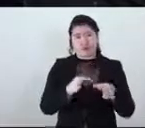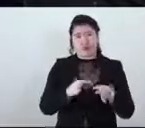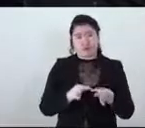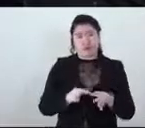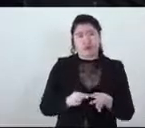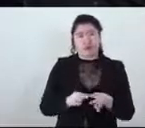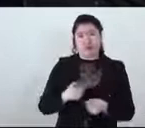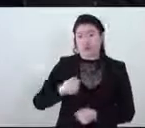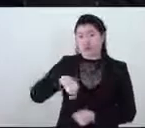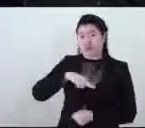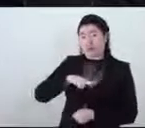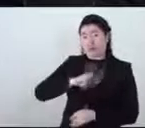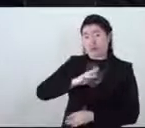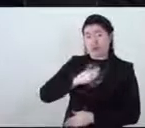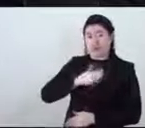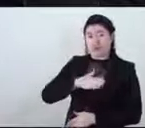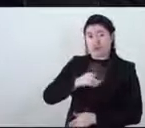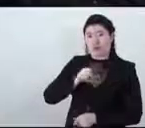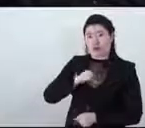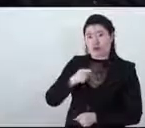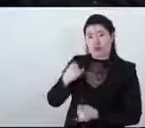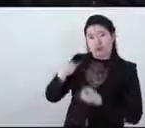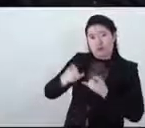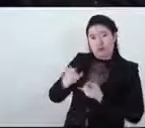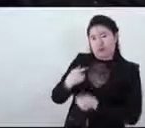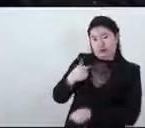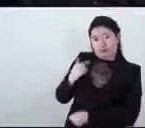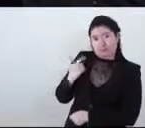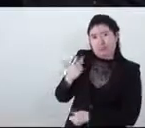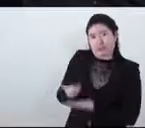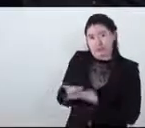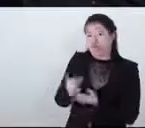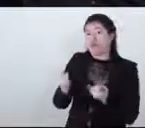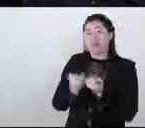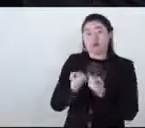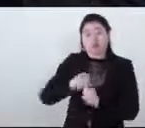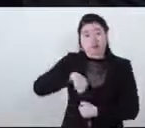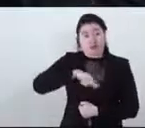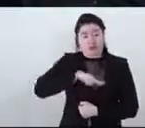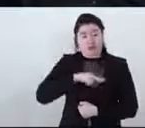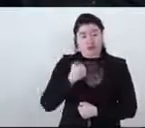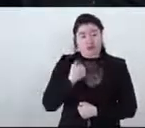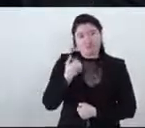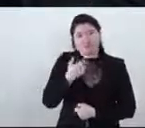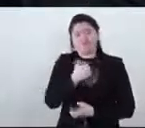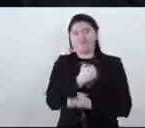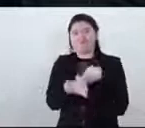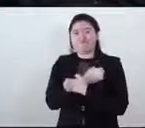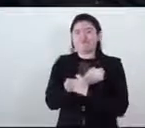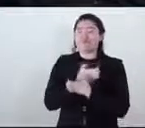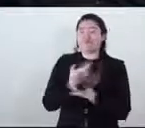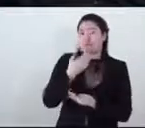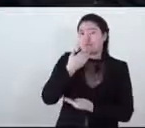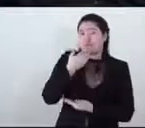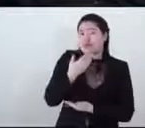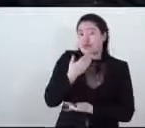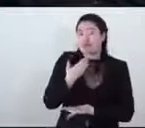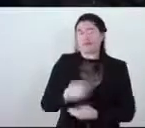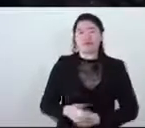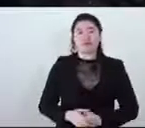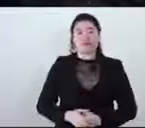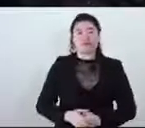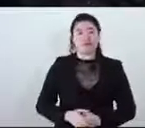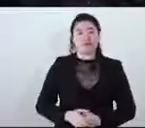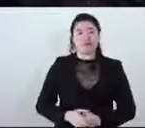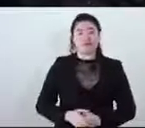por obligación jurídica, sino sobre todo por compromiso moral, ético y humano.